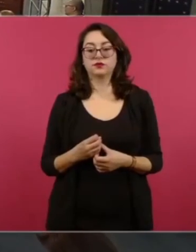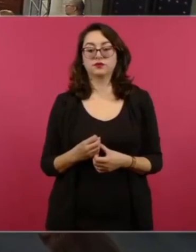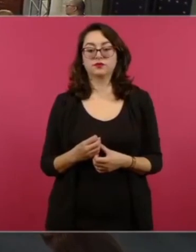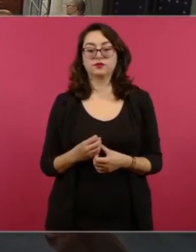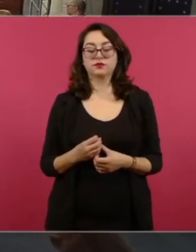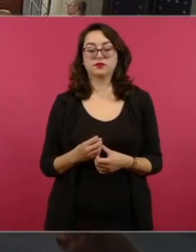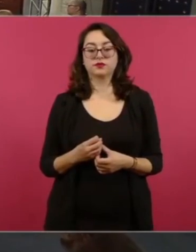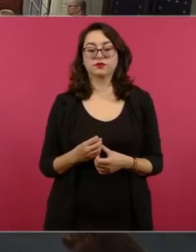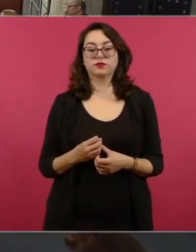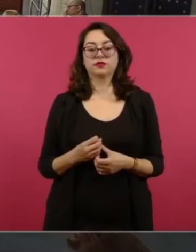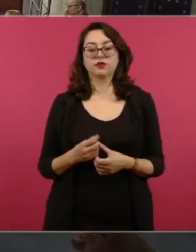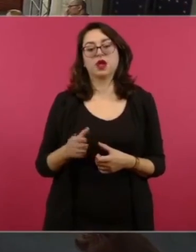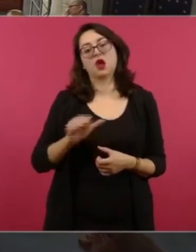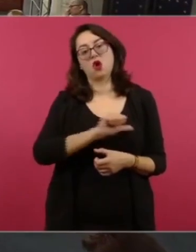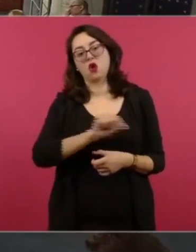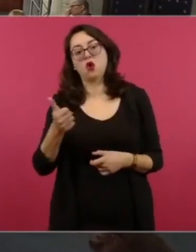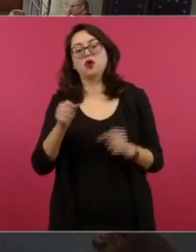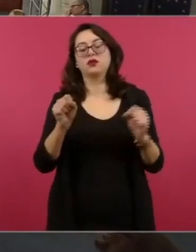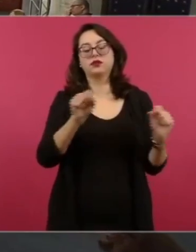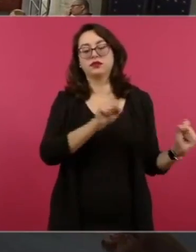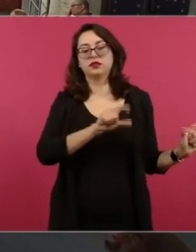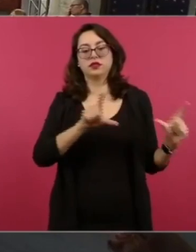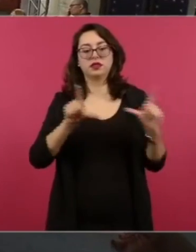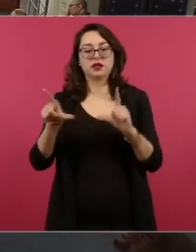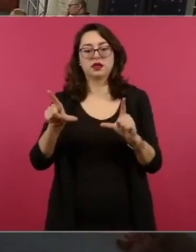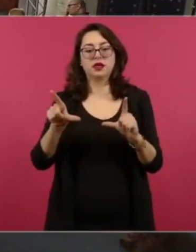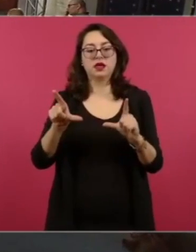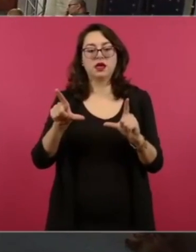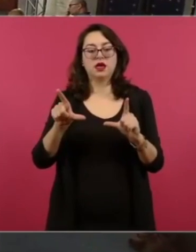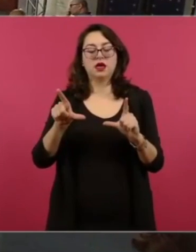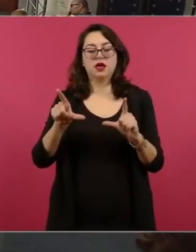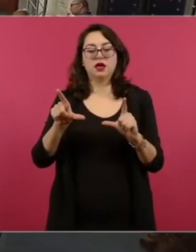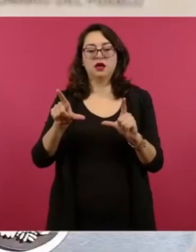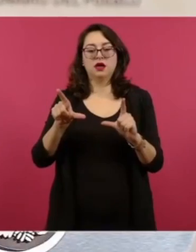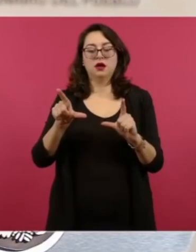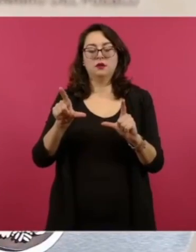hay una curva, una gráfica del Banco Mundial